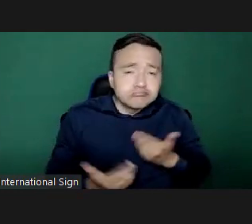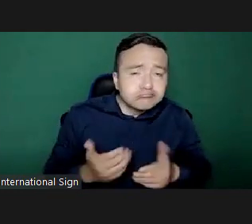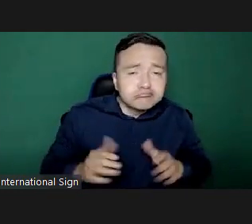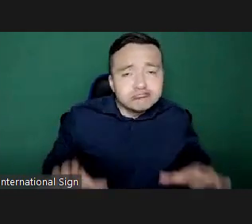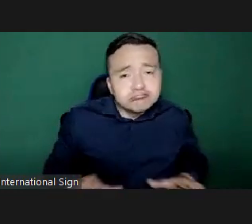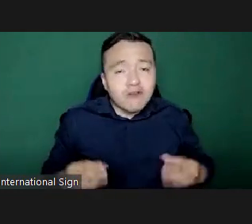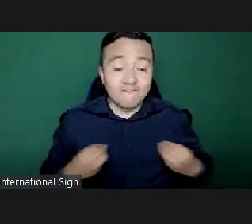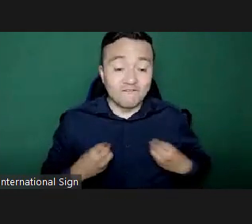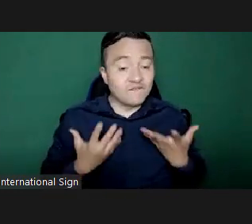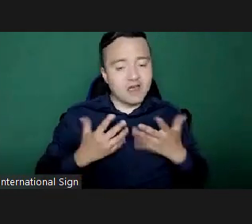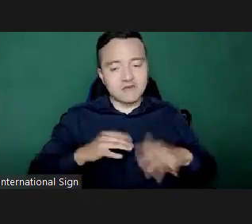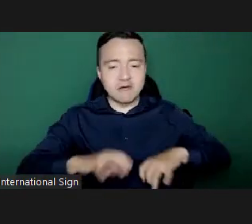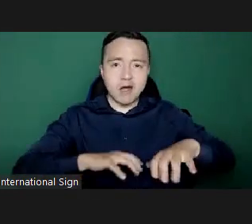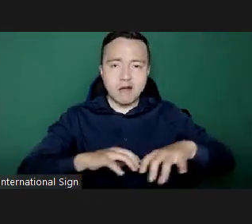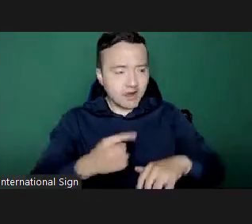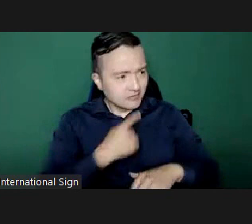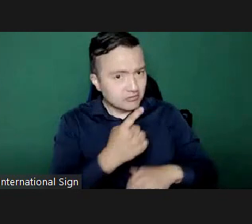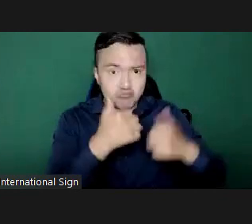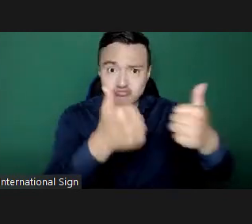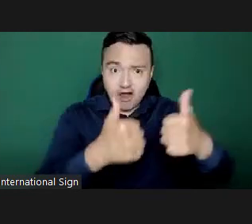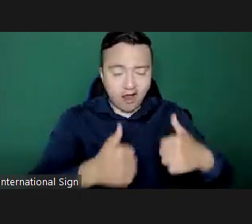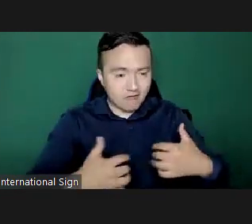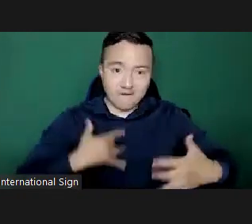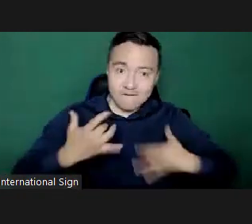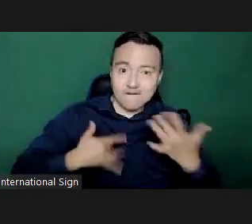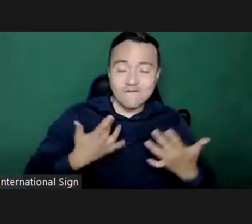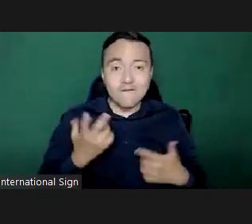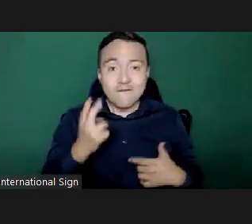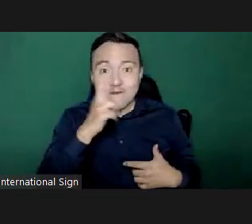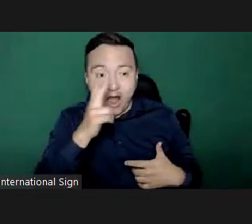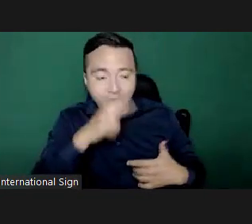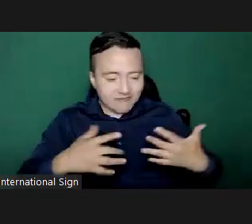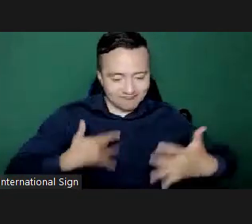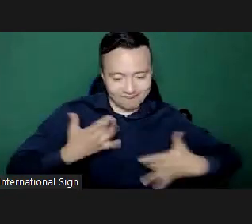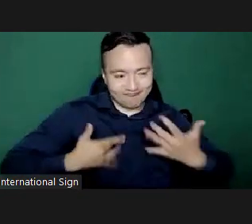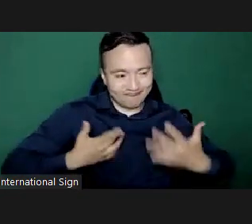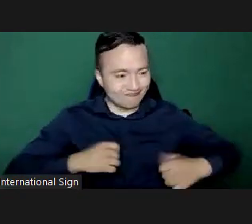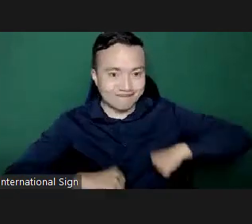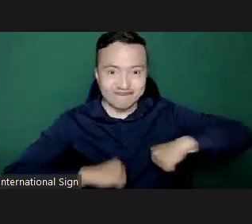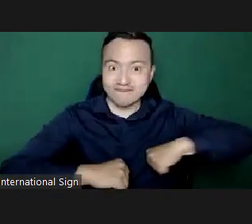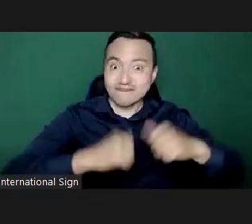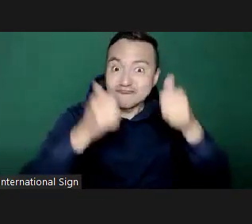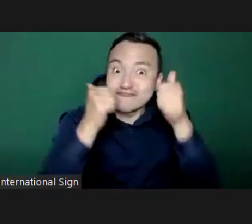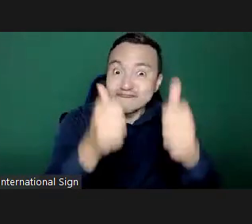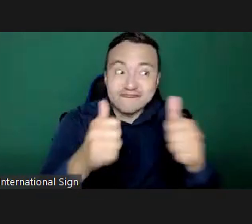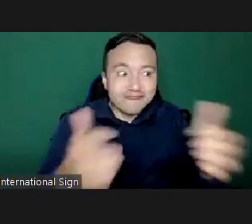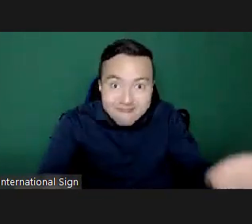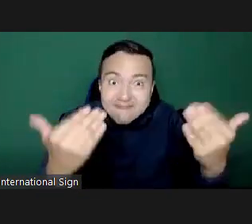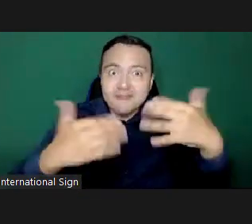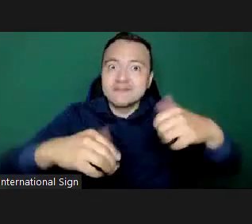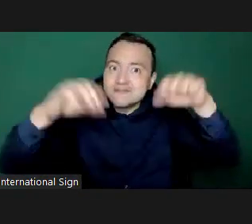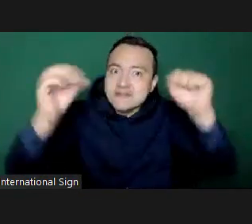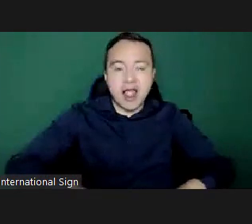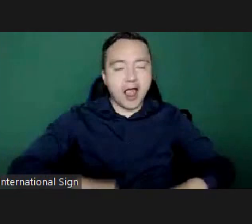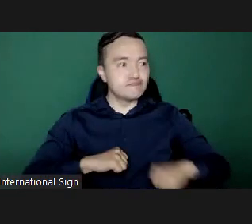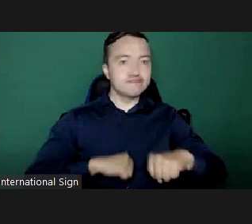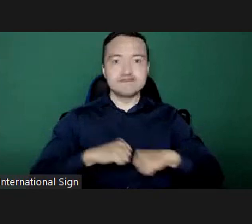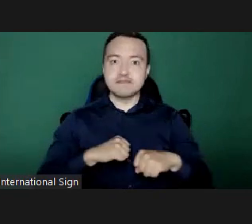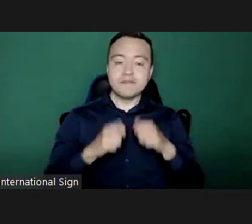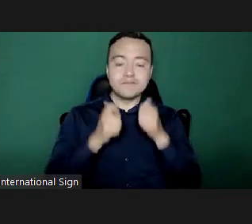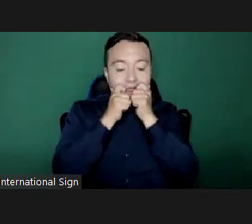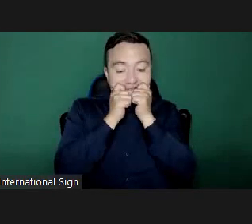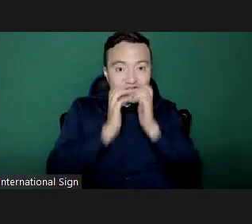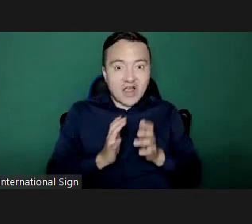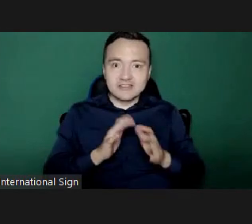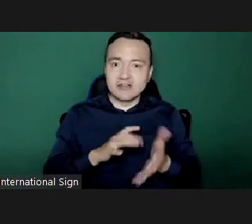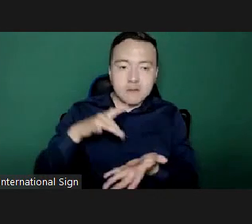divertido moverse y participar en la actividad física. Tratamos así de motivar a la